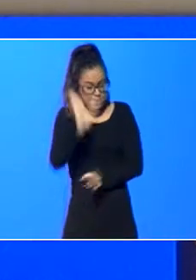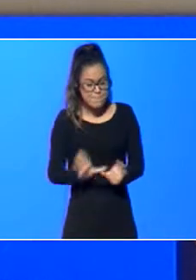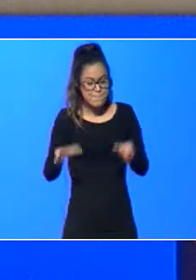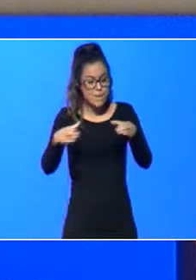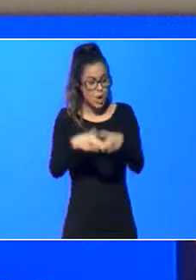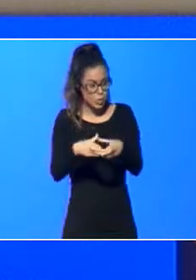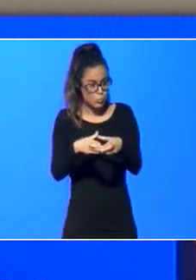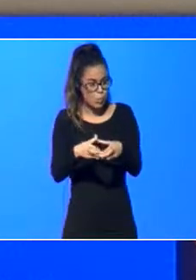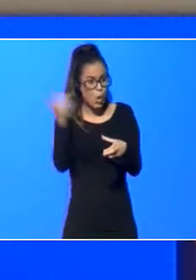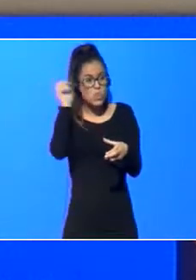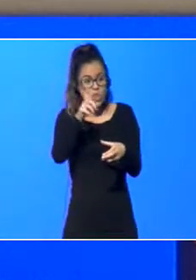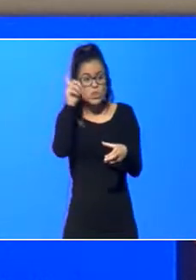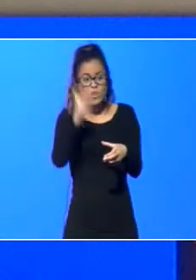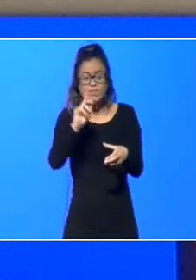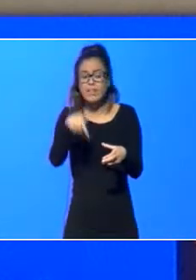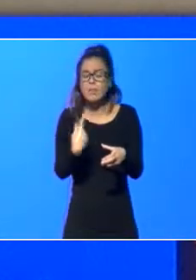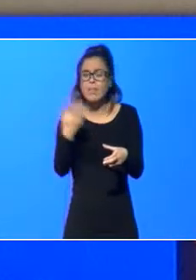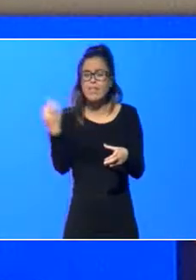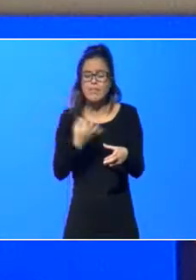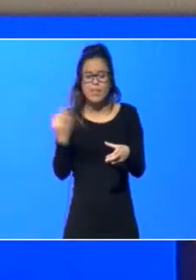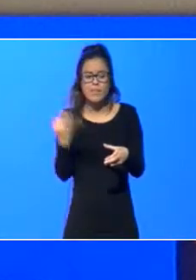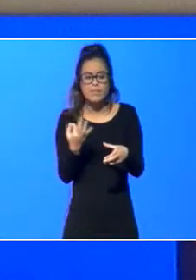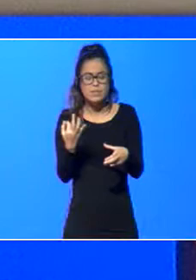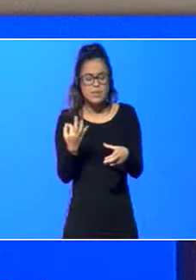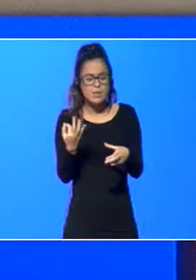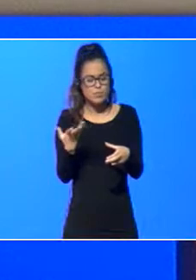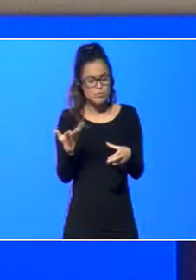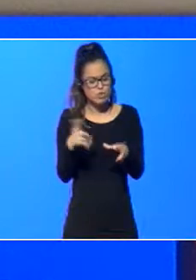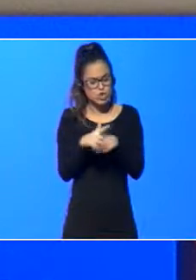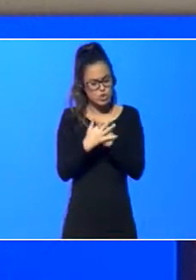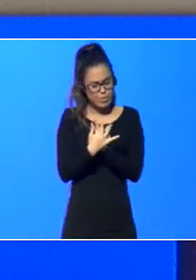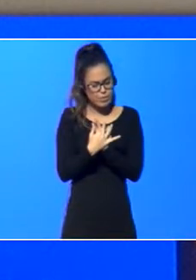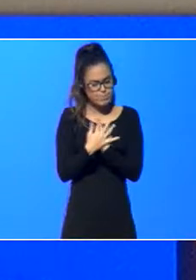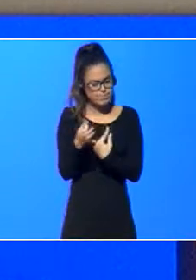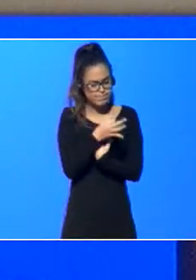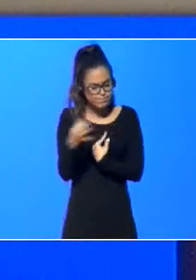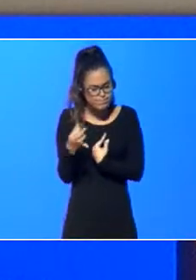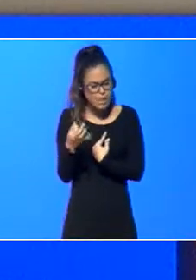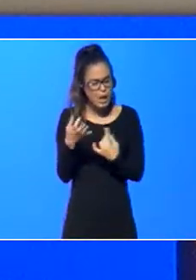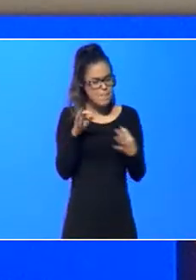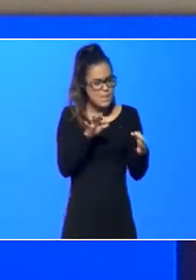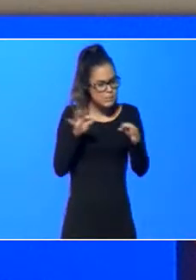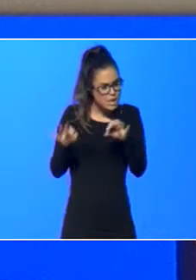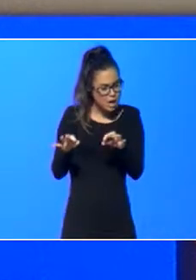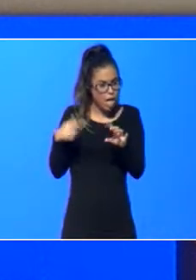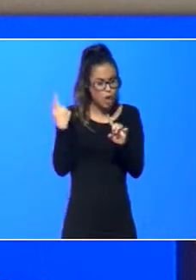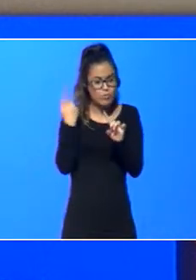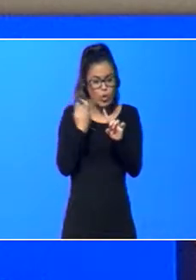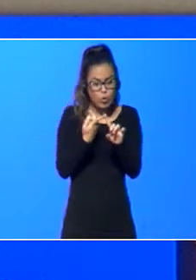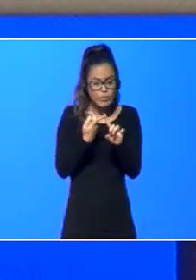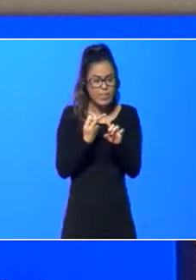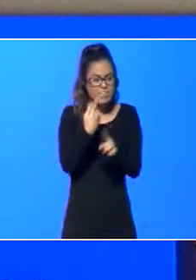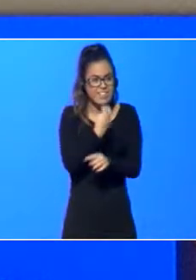docente tiene que construir situaciones adecuadas, por lo tanto inteligentes, para dar respuesta a las necesidades formativas